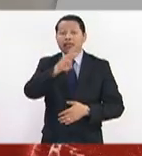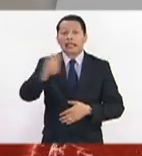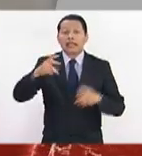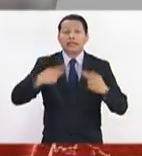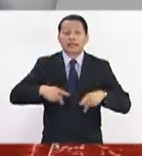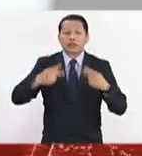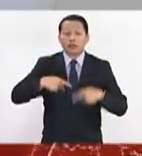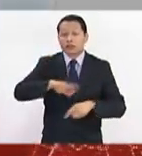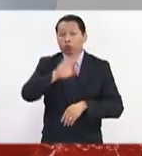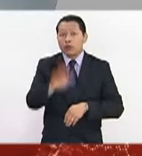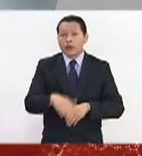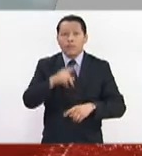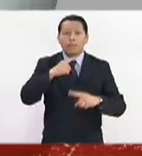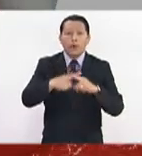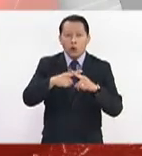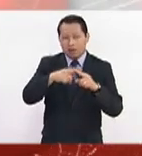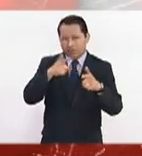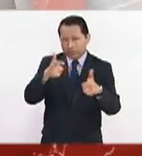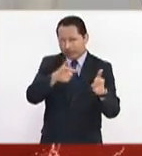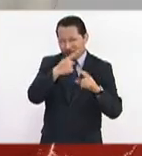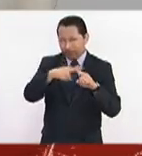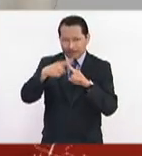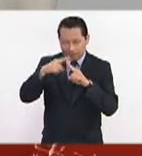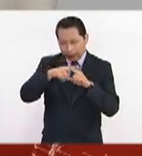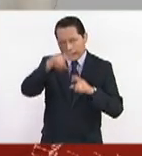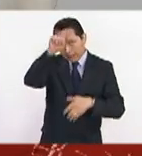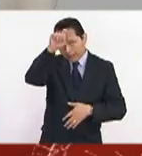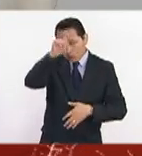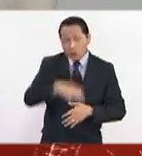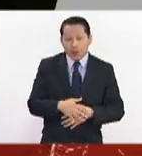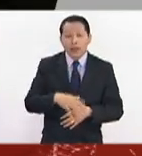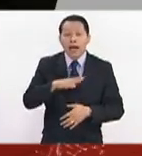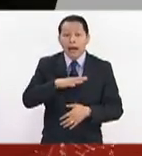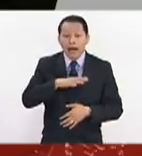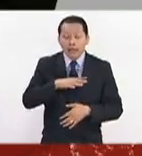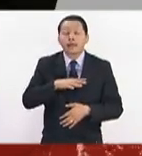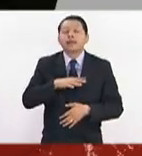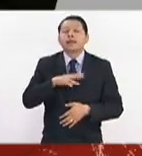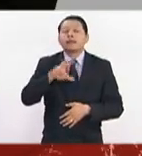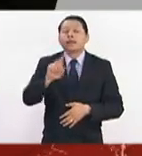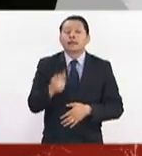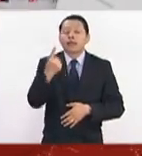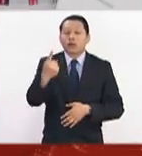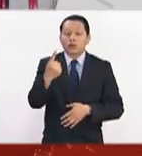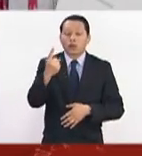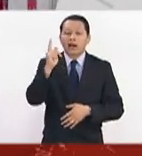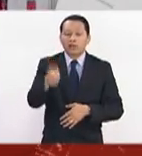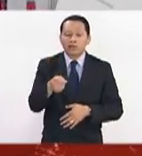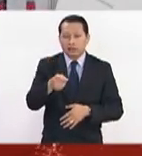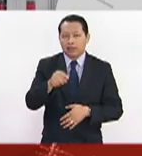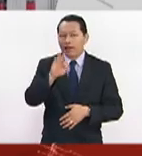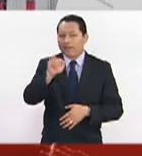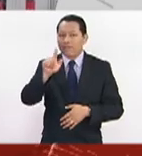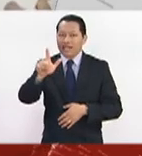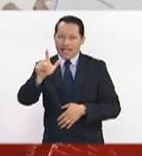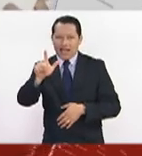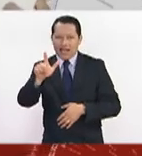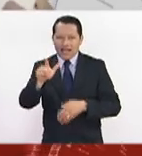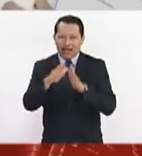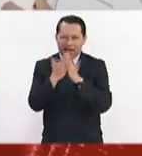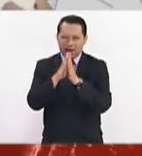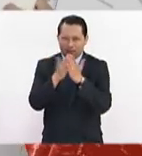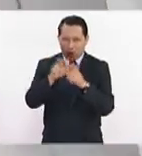por el atentado terrorista en Egipto. Fue inaugurada la 31ª edición de la Feria Internacional del Libro